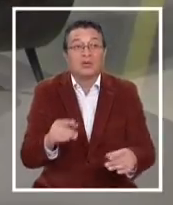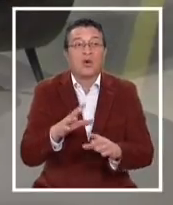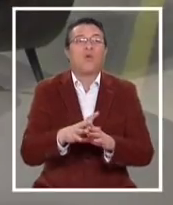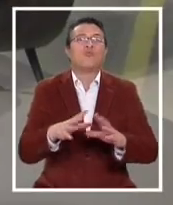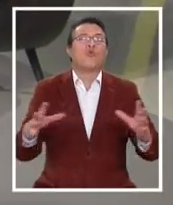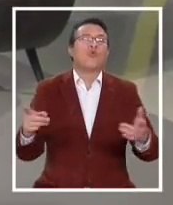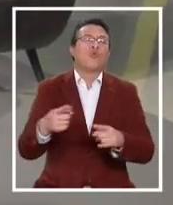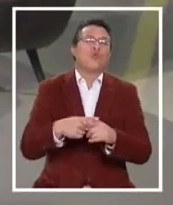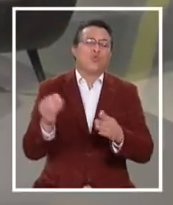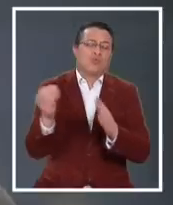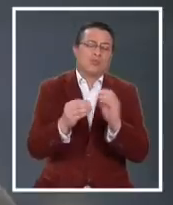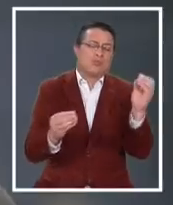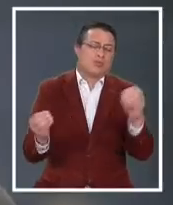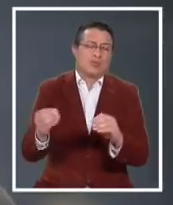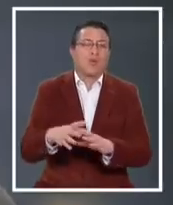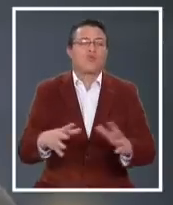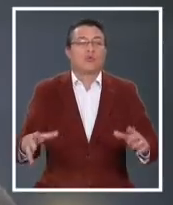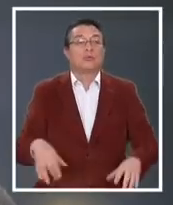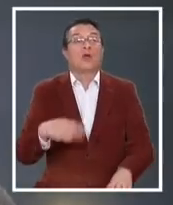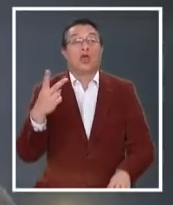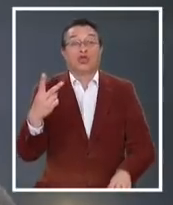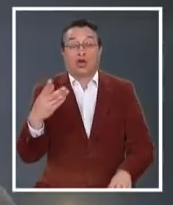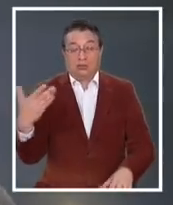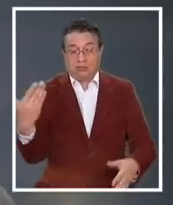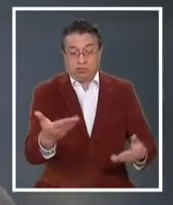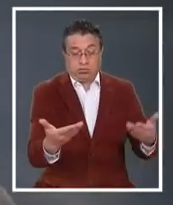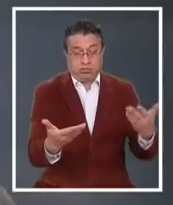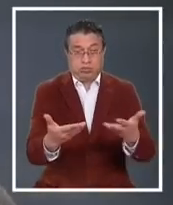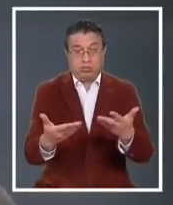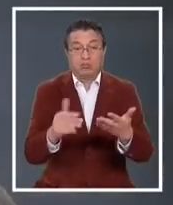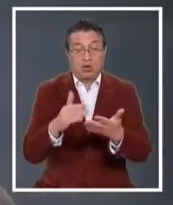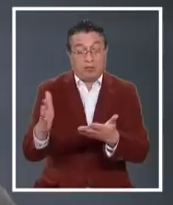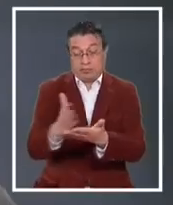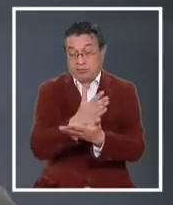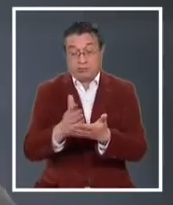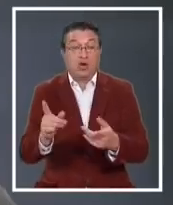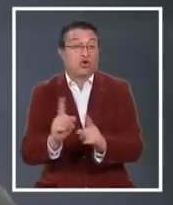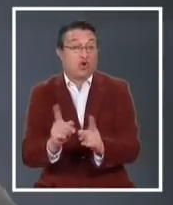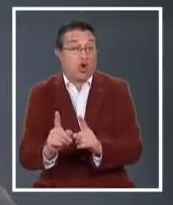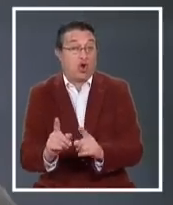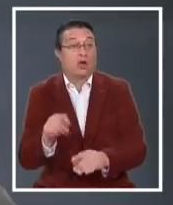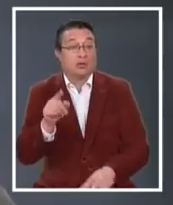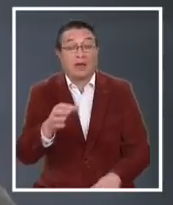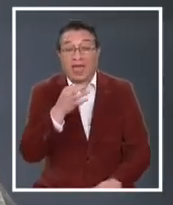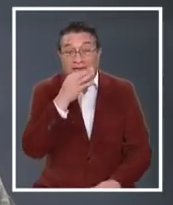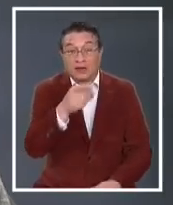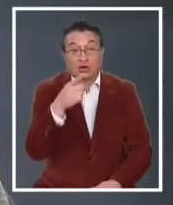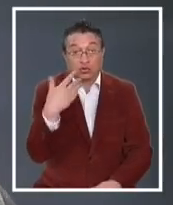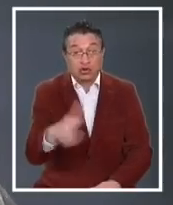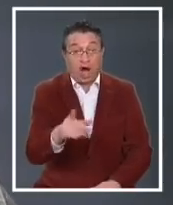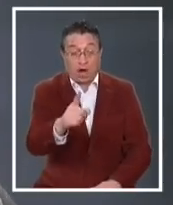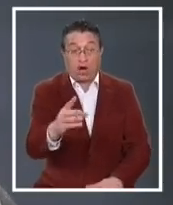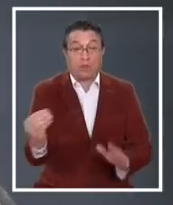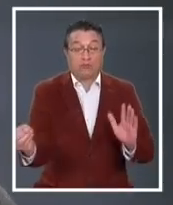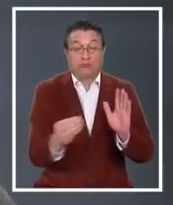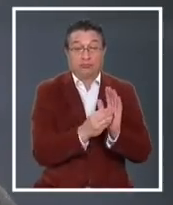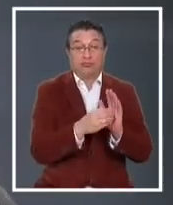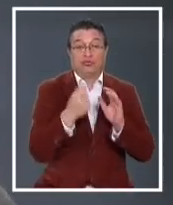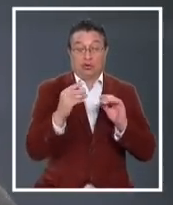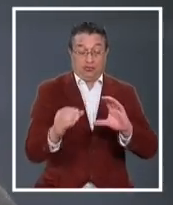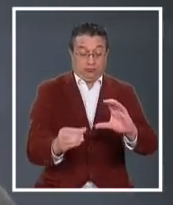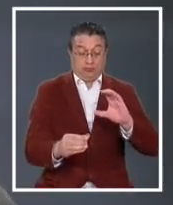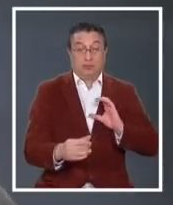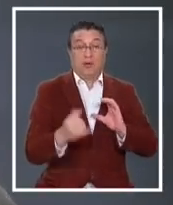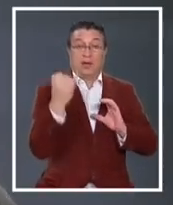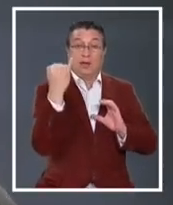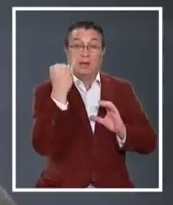raya? Eso es concebir las dos medidas como complementarias, no son excluyentes. Lo que están diciendo ahí es que si tú recibiste una porción